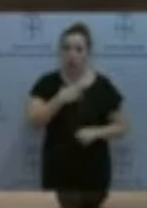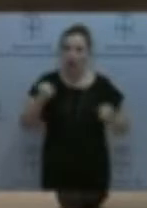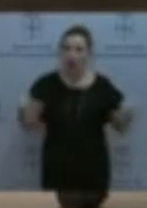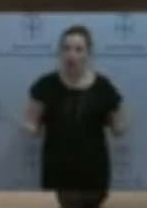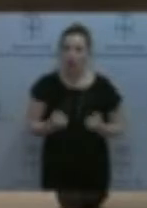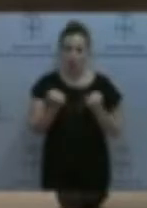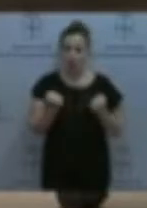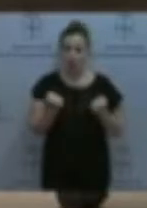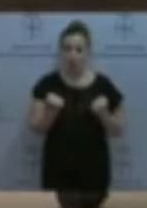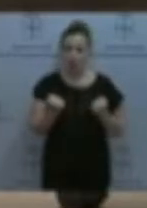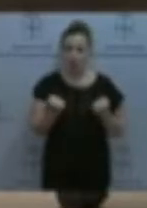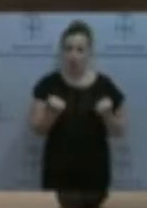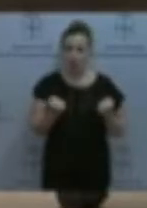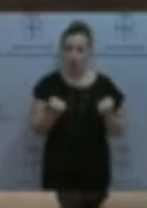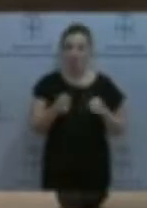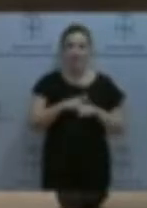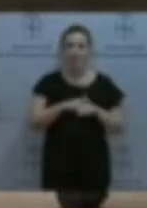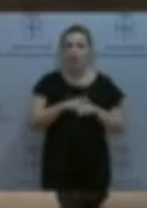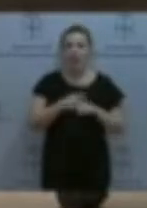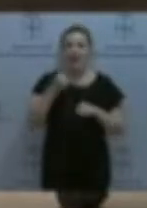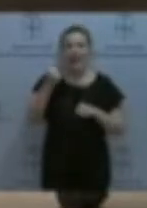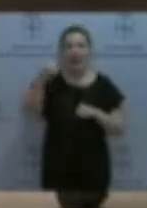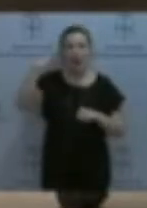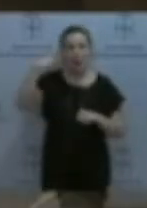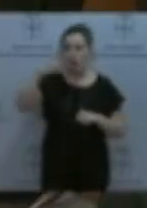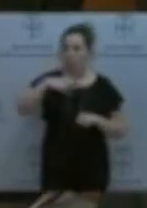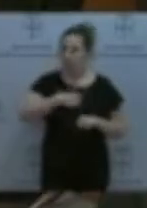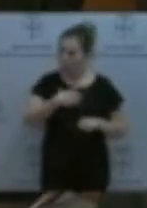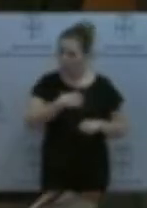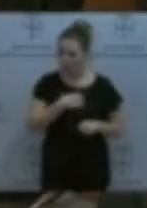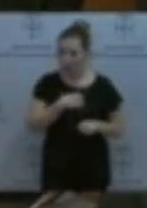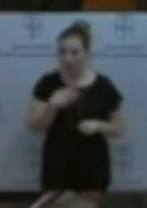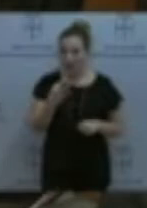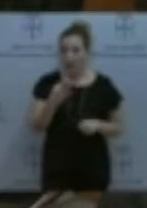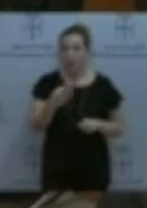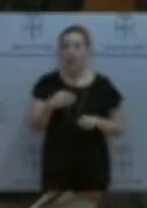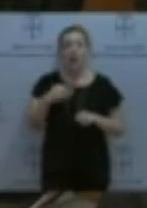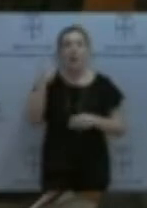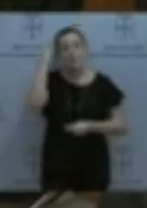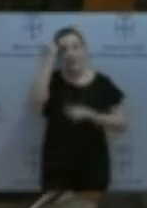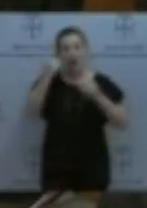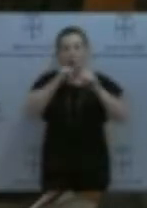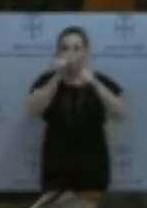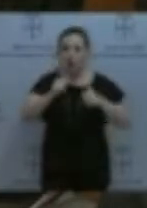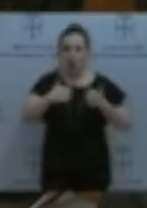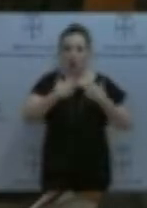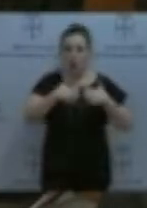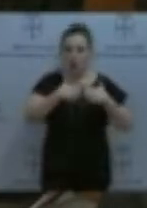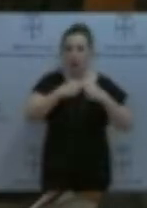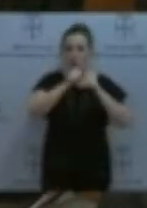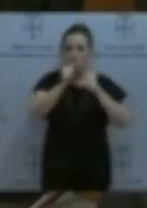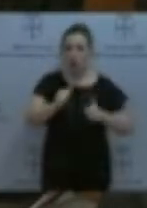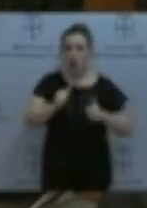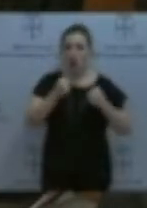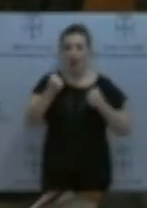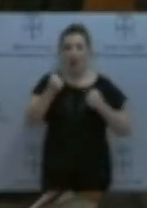energía. Un gobierno está para repensar el modelo de energía y el modelo industrial y, lamentablemente, Javier Fernández perdió el otro día